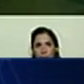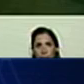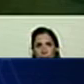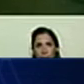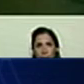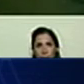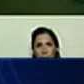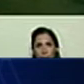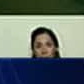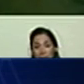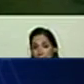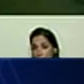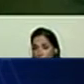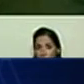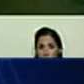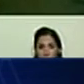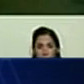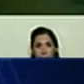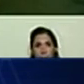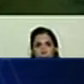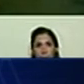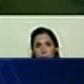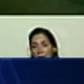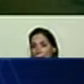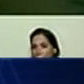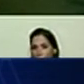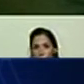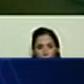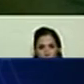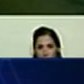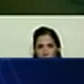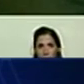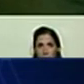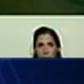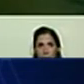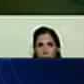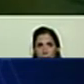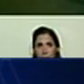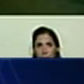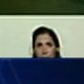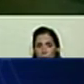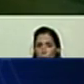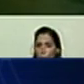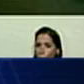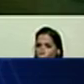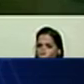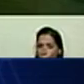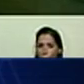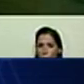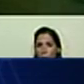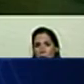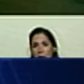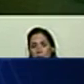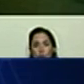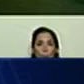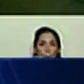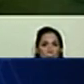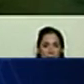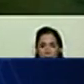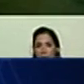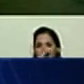de algún imperio, de algún gobierno contra la soberanía